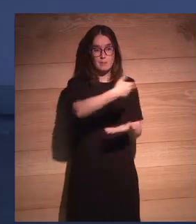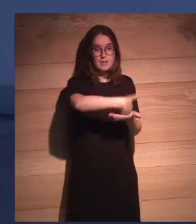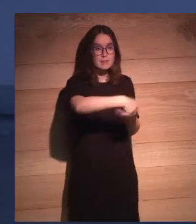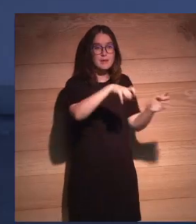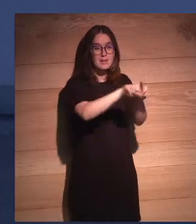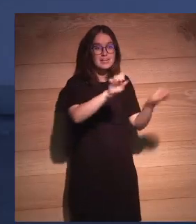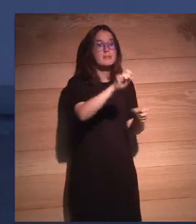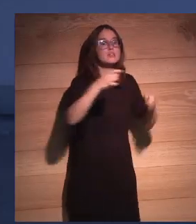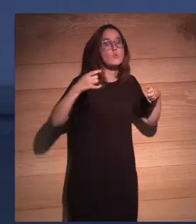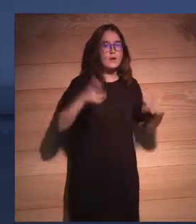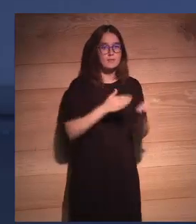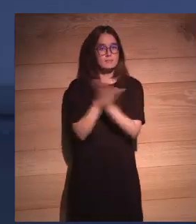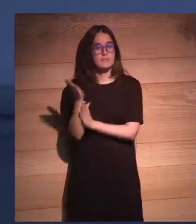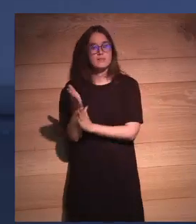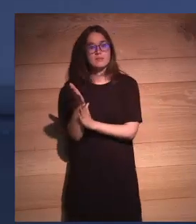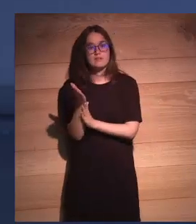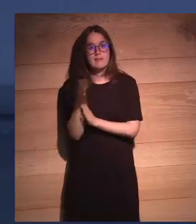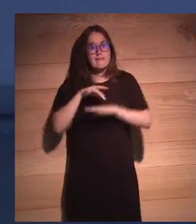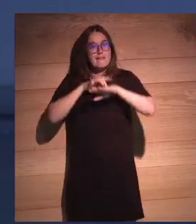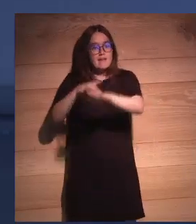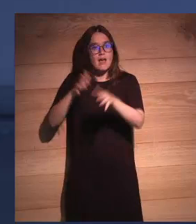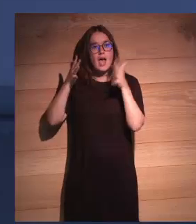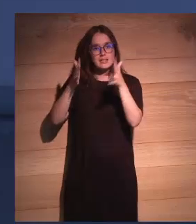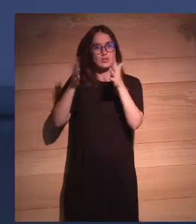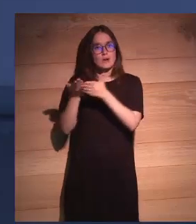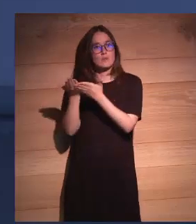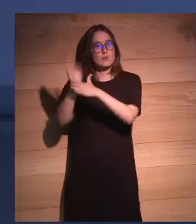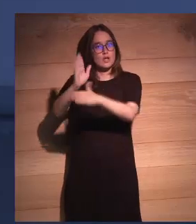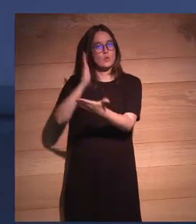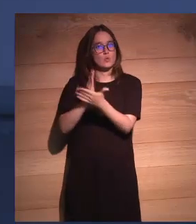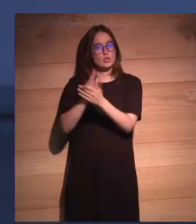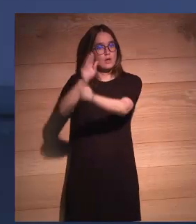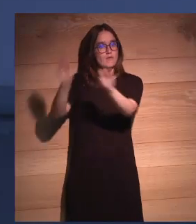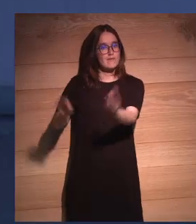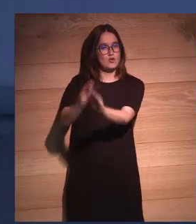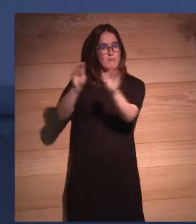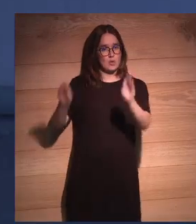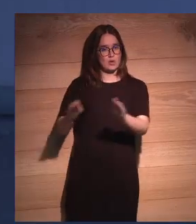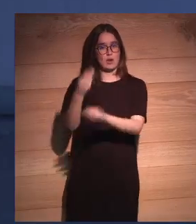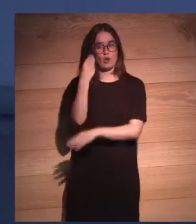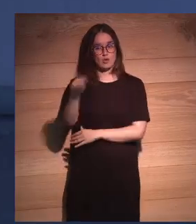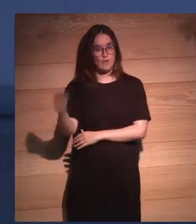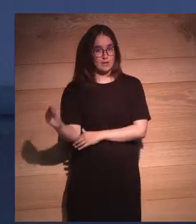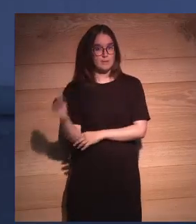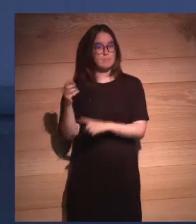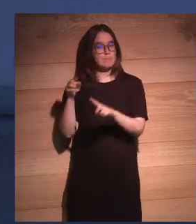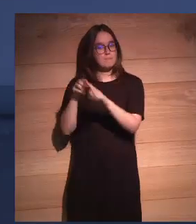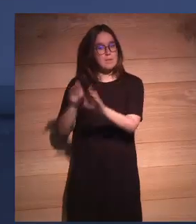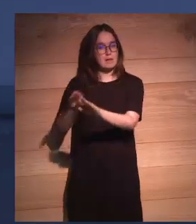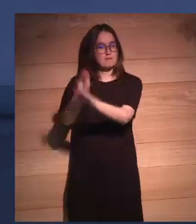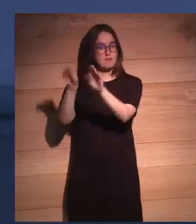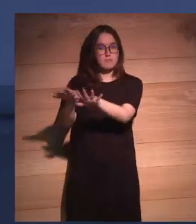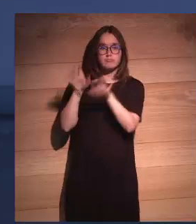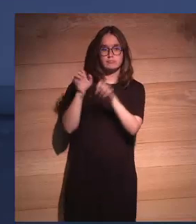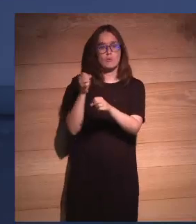las empresas y, por otro lado, orientar, asesorar y ofrecer cursos de formación a los jóvenes para que se formen en